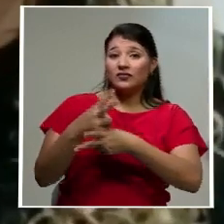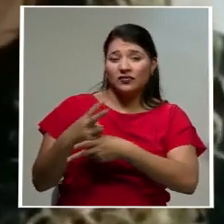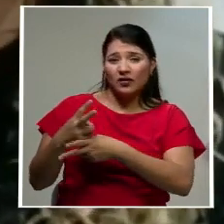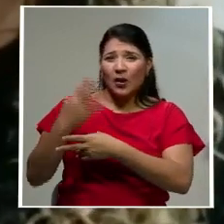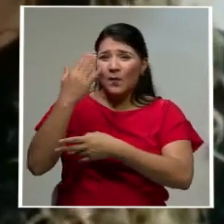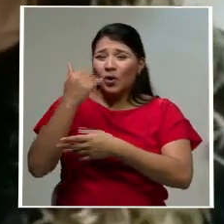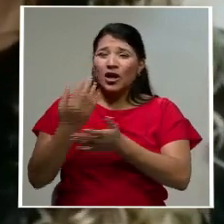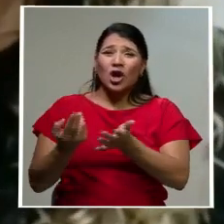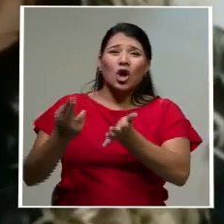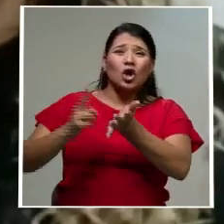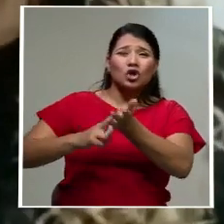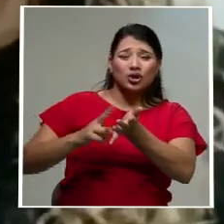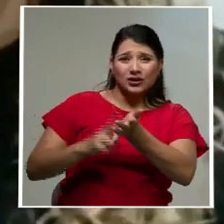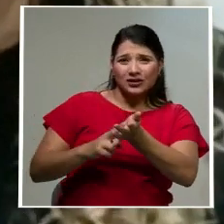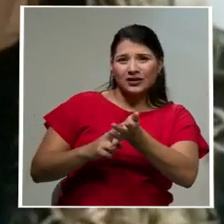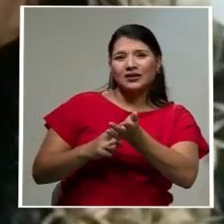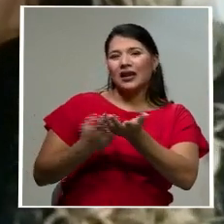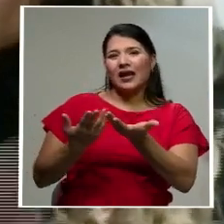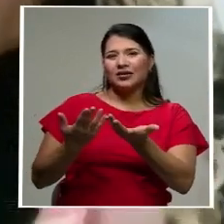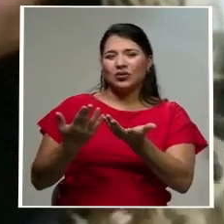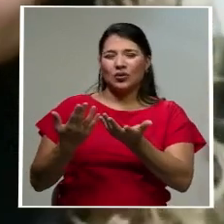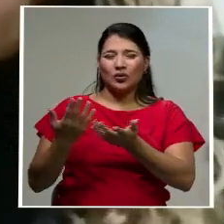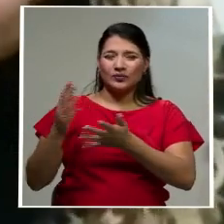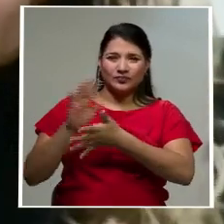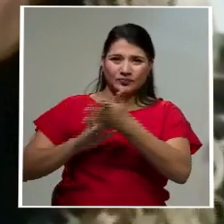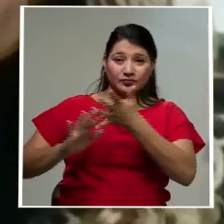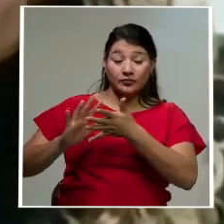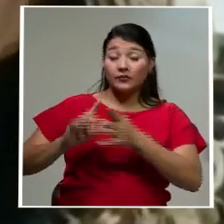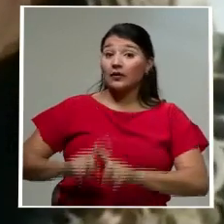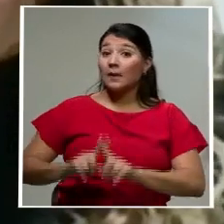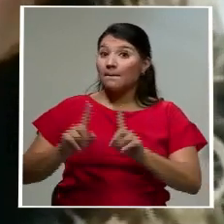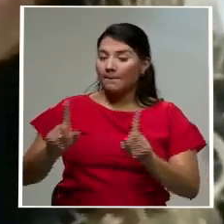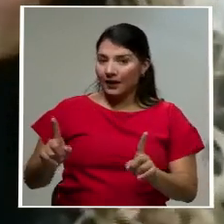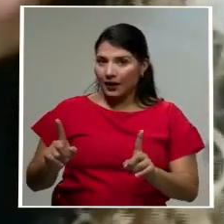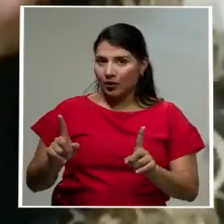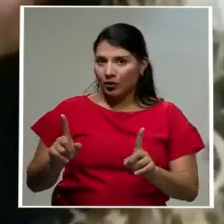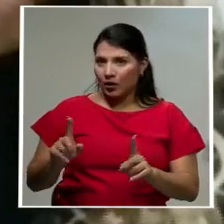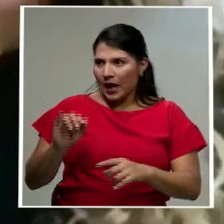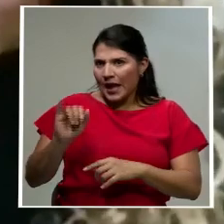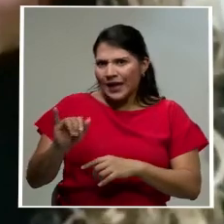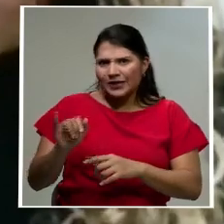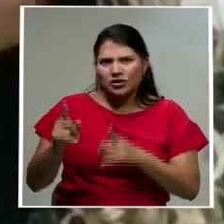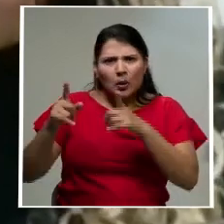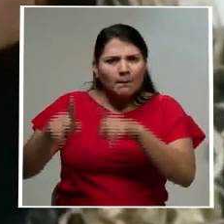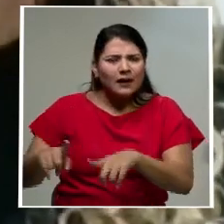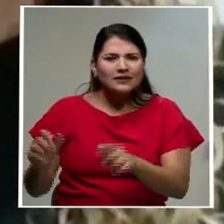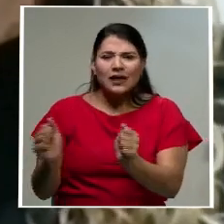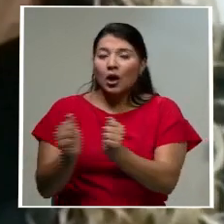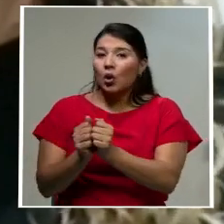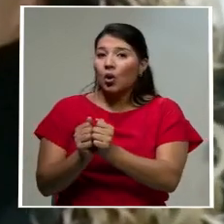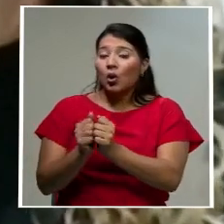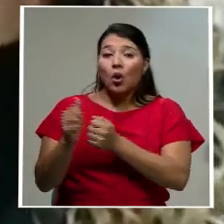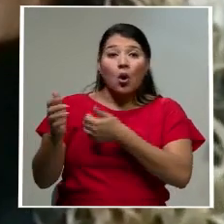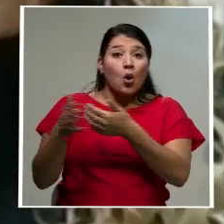se hicieron bajo los términos de BID. Pero claramente eso sucede con cualquier